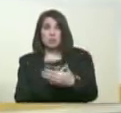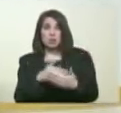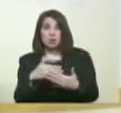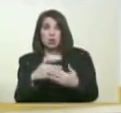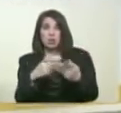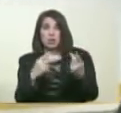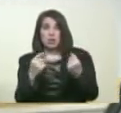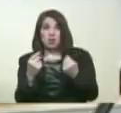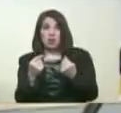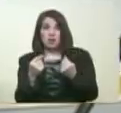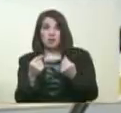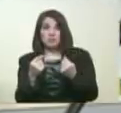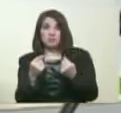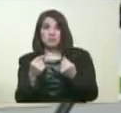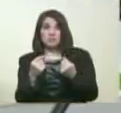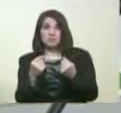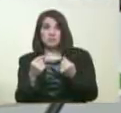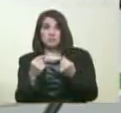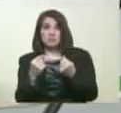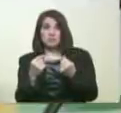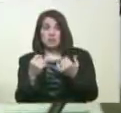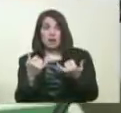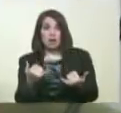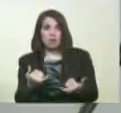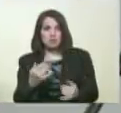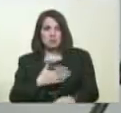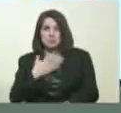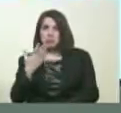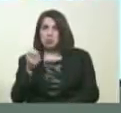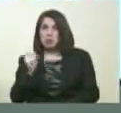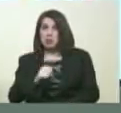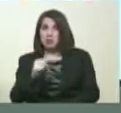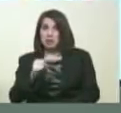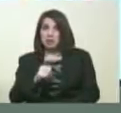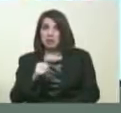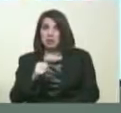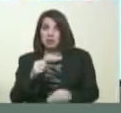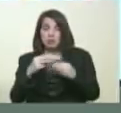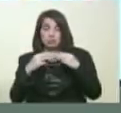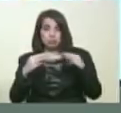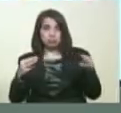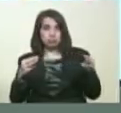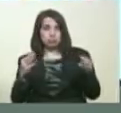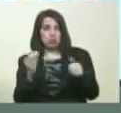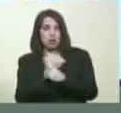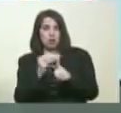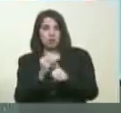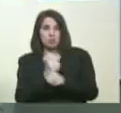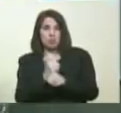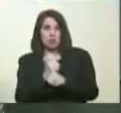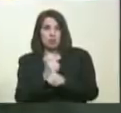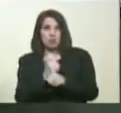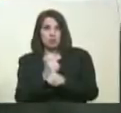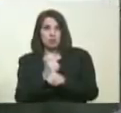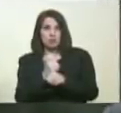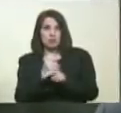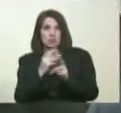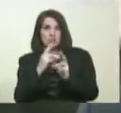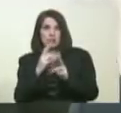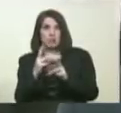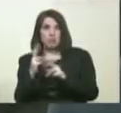Aquí estamos, pues, Venezuela, sí se puede. Ahora tenemos que abrir las compuertas para lograr la inversión pequeña,